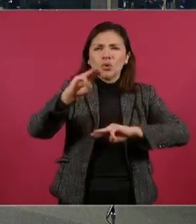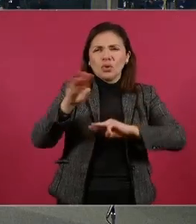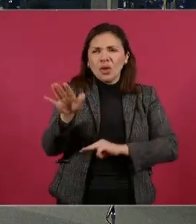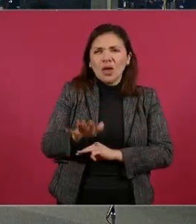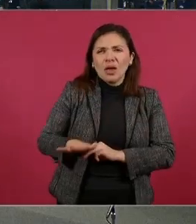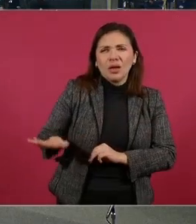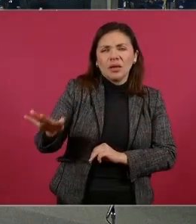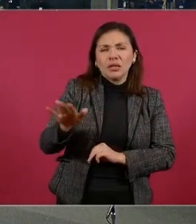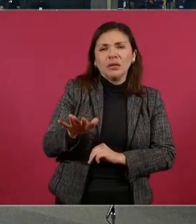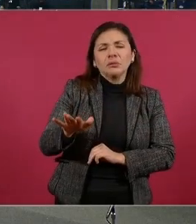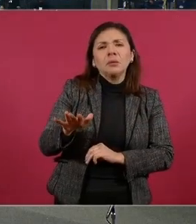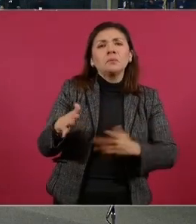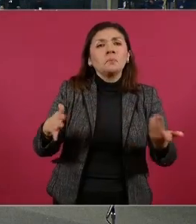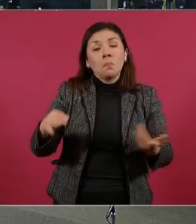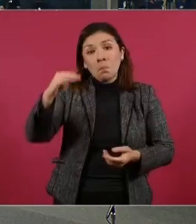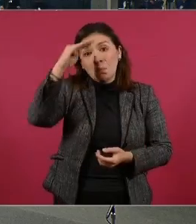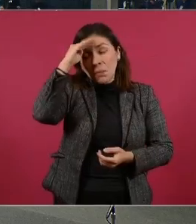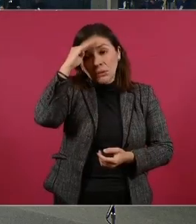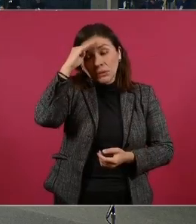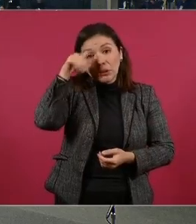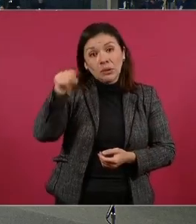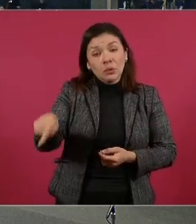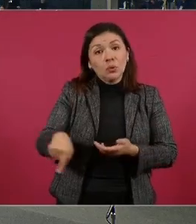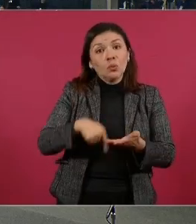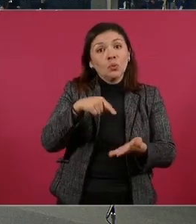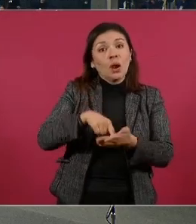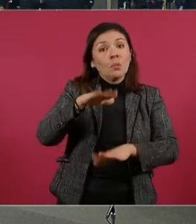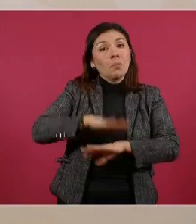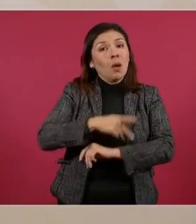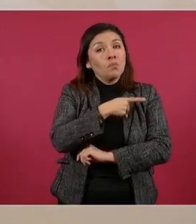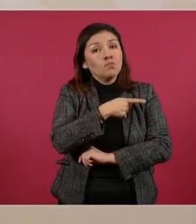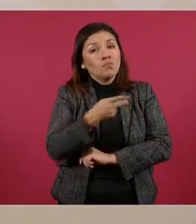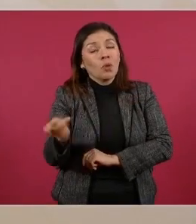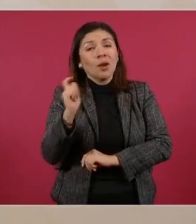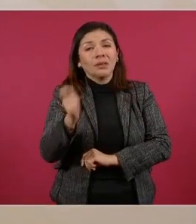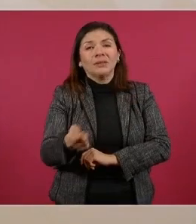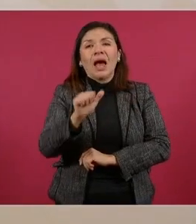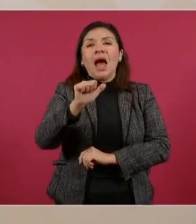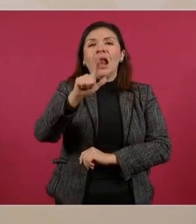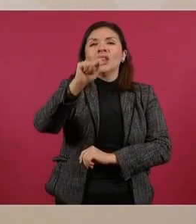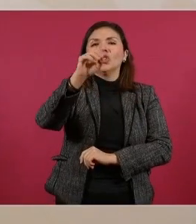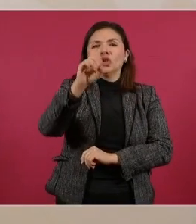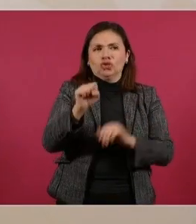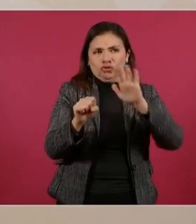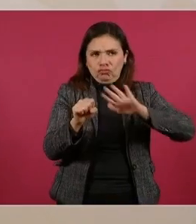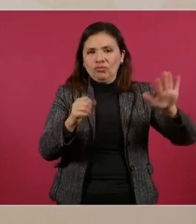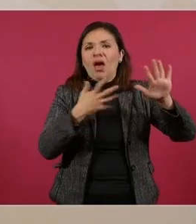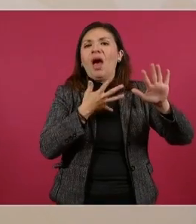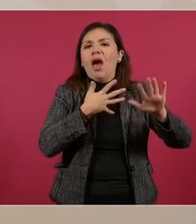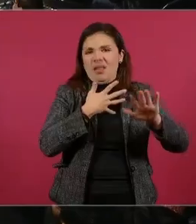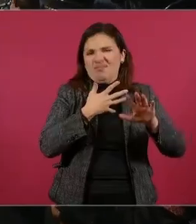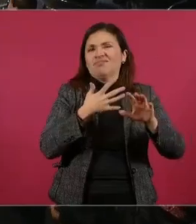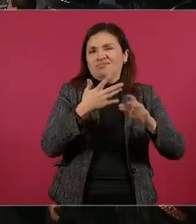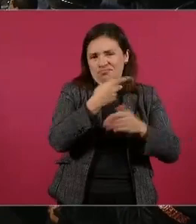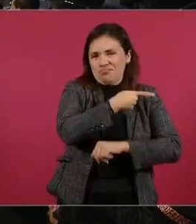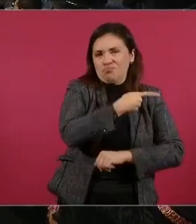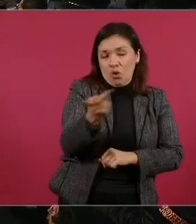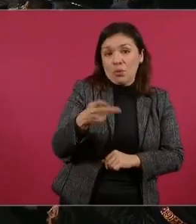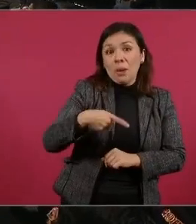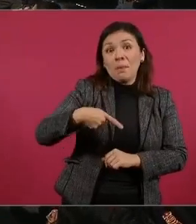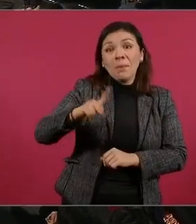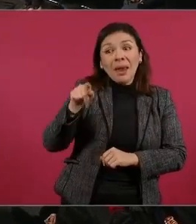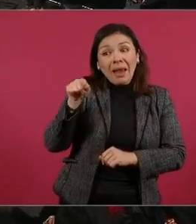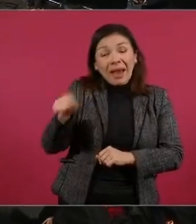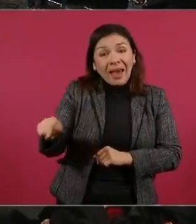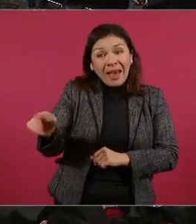Chiapas se piensa que la zona más pobre de Chiapas son los altos de Chiapas Y sí hay mucha pobreza pero en esa Sierra de